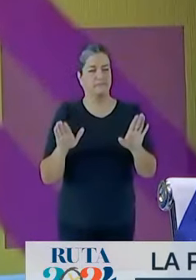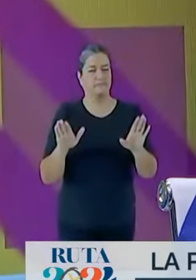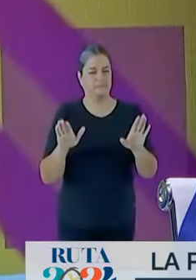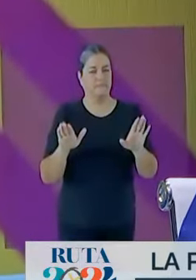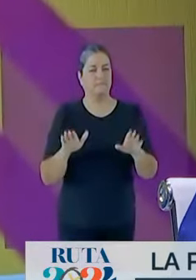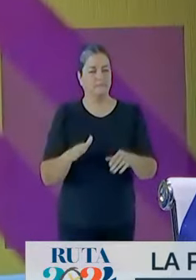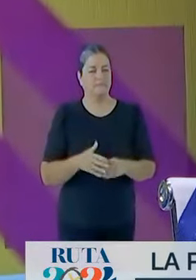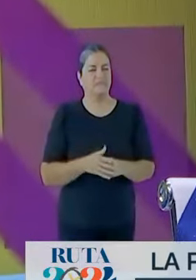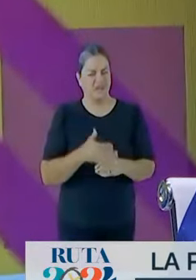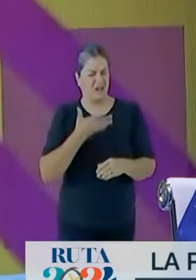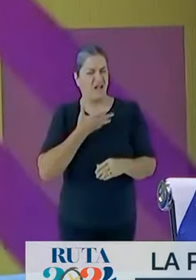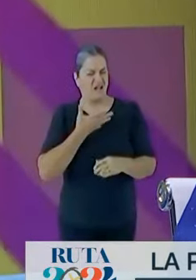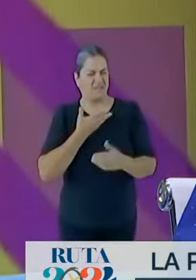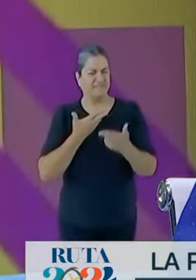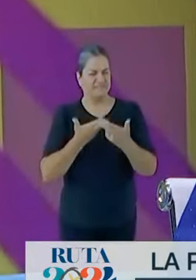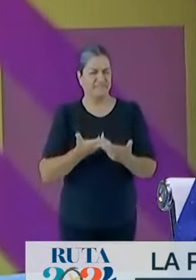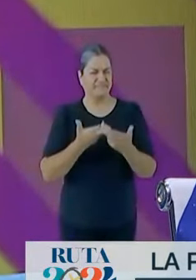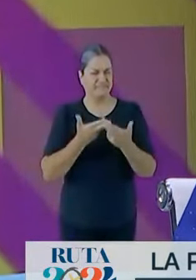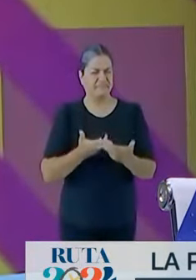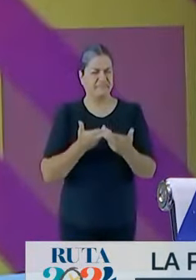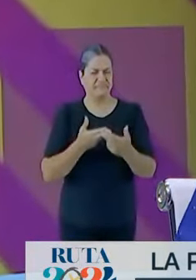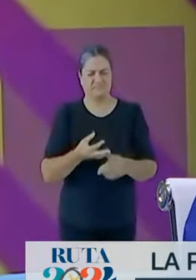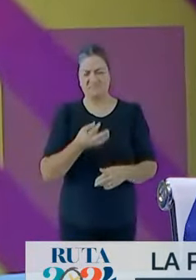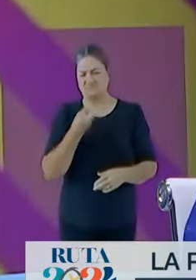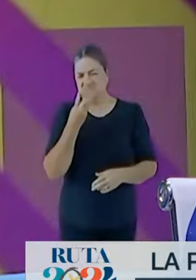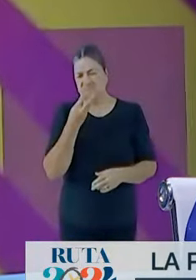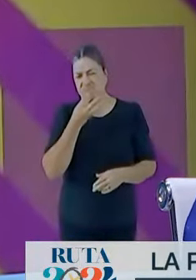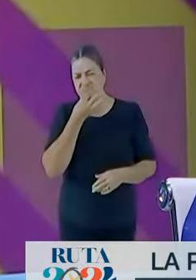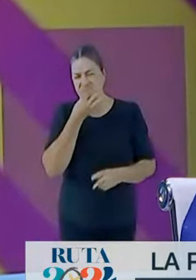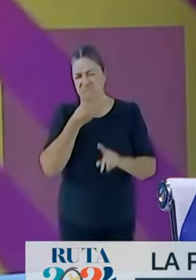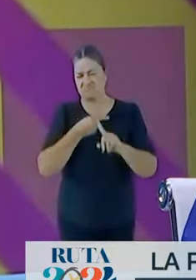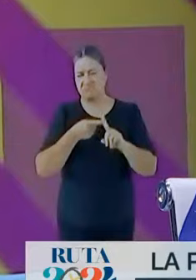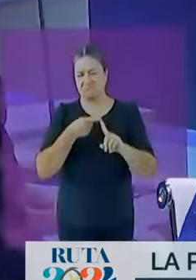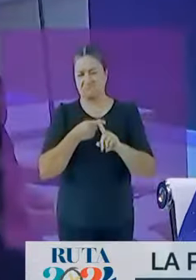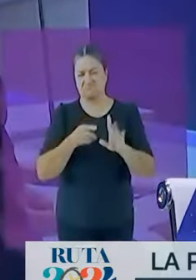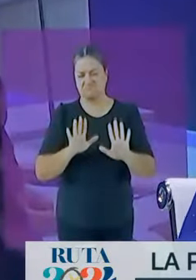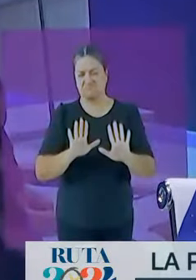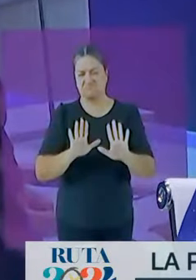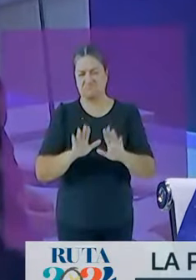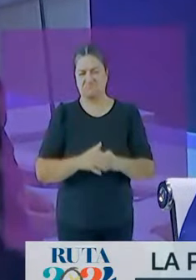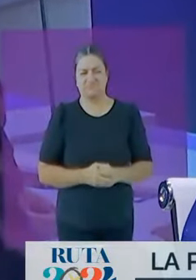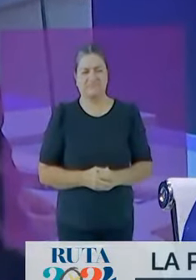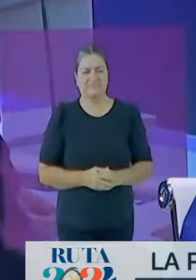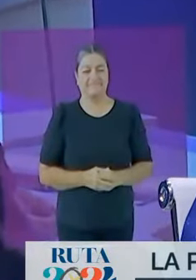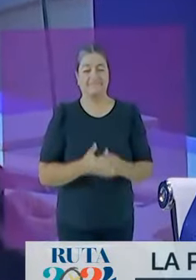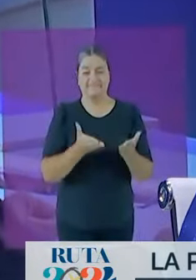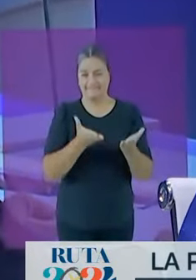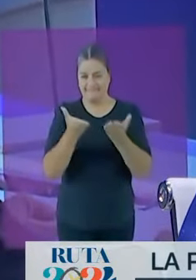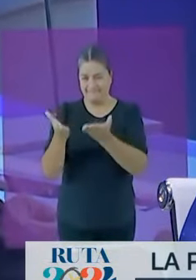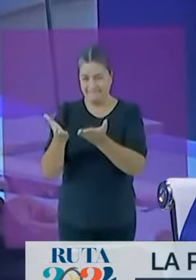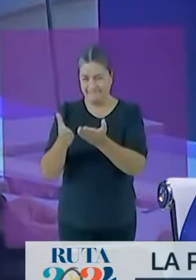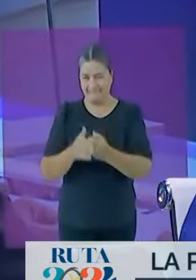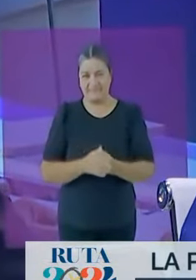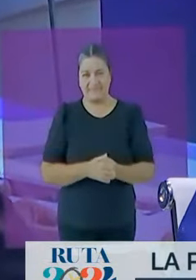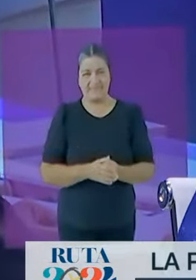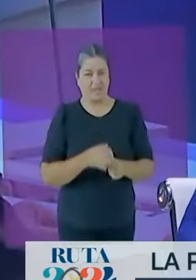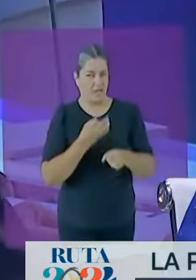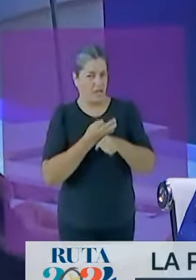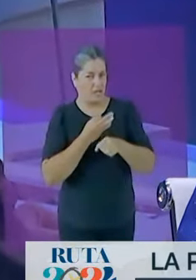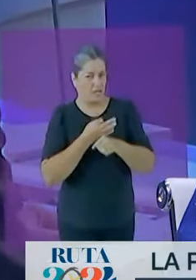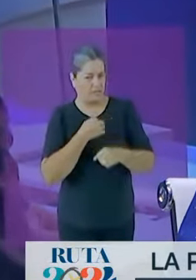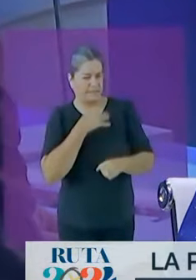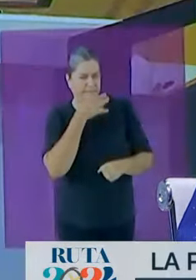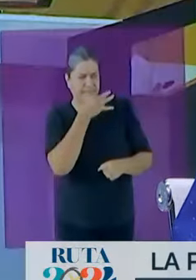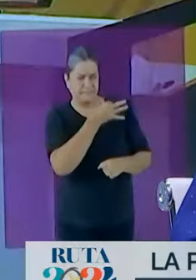que respalde el uso de este fármaco contra el COVID. La ivermectina, pese a no ser aprobada por las autoridades sanitarias a nivel